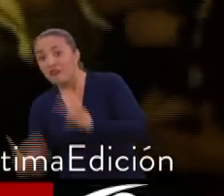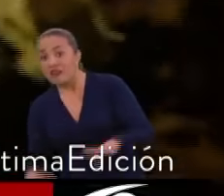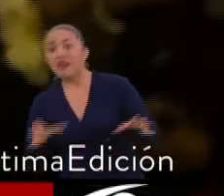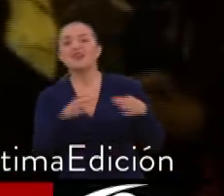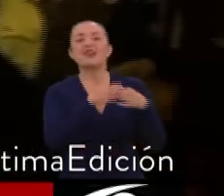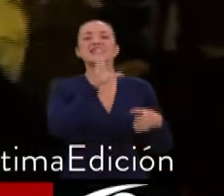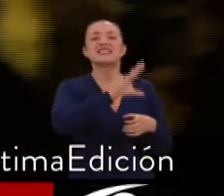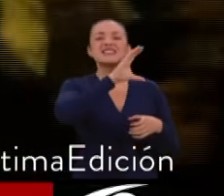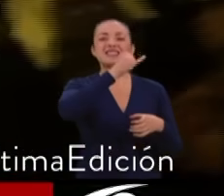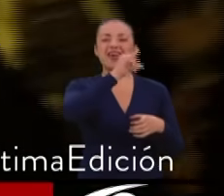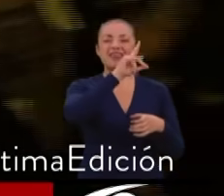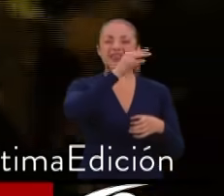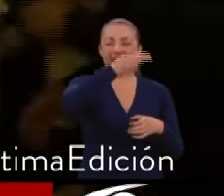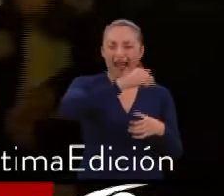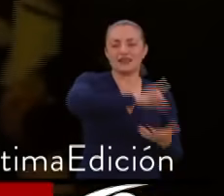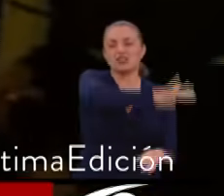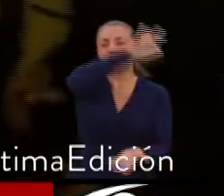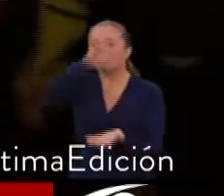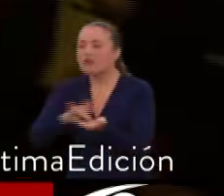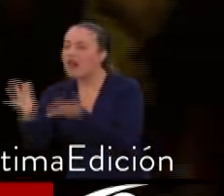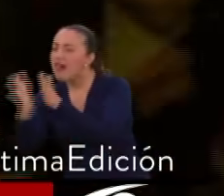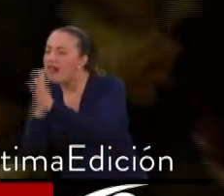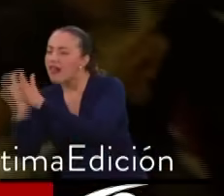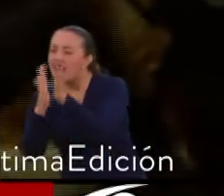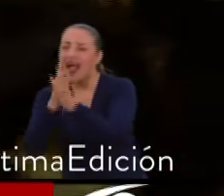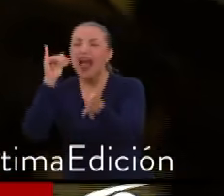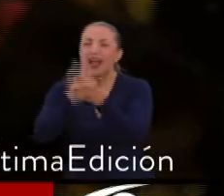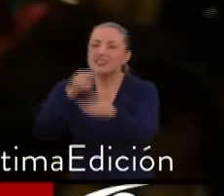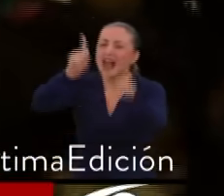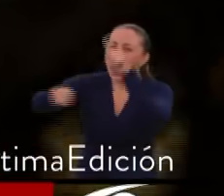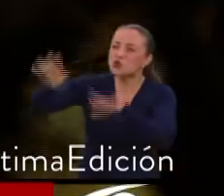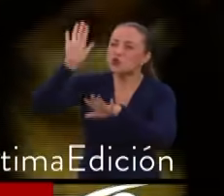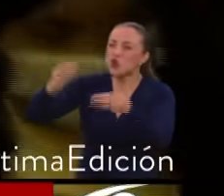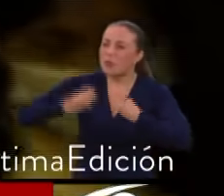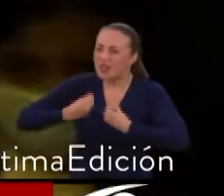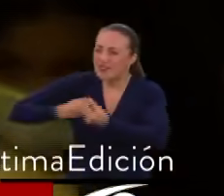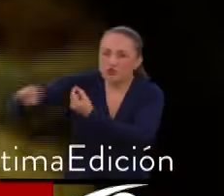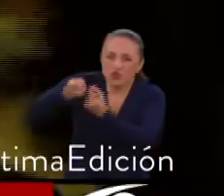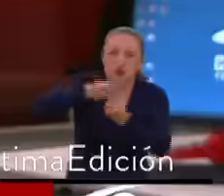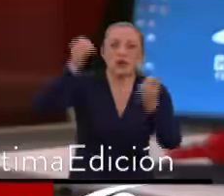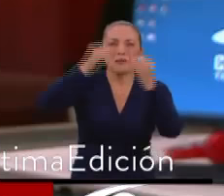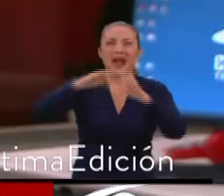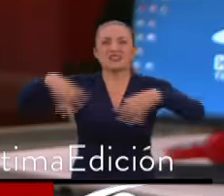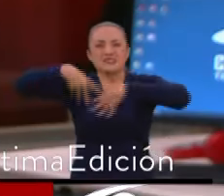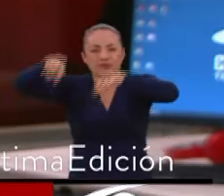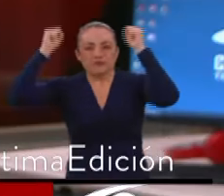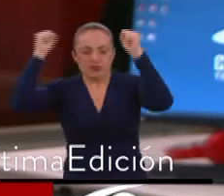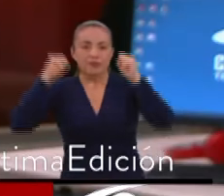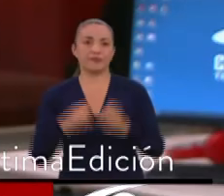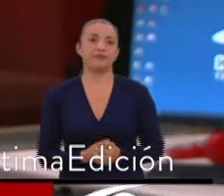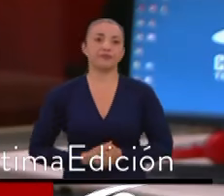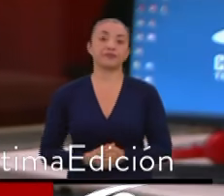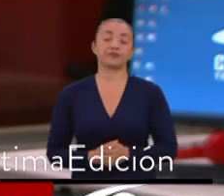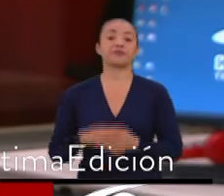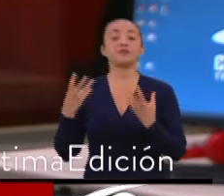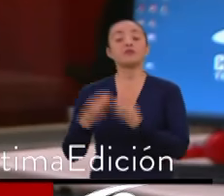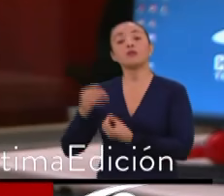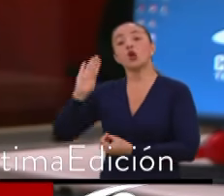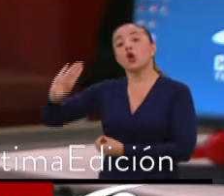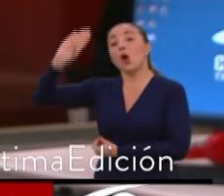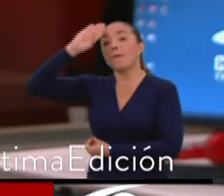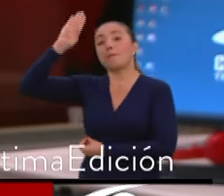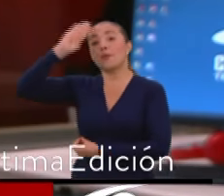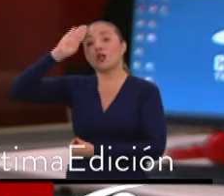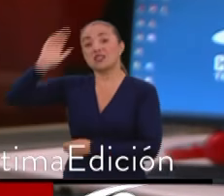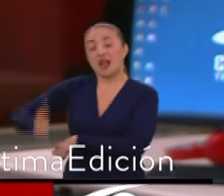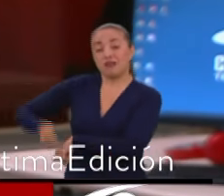el portal para escuchar y documentar las denuncias de vecinos y manifestantes. El comandante de la Policía Metropolitana